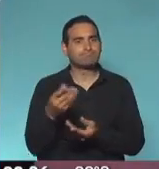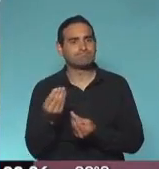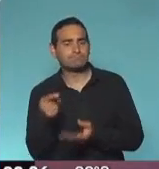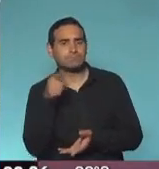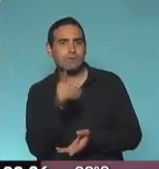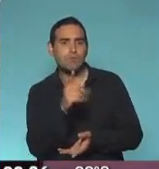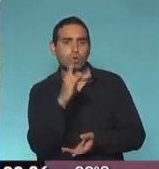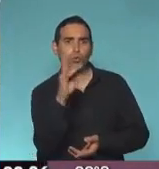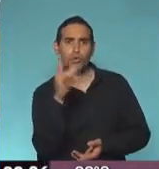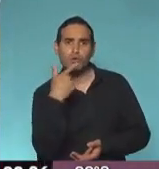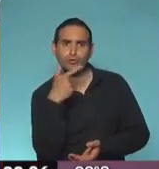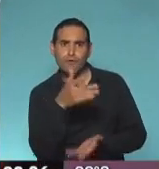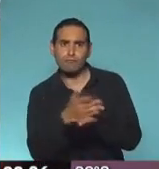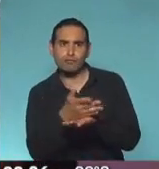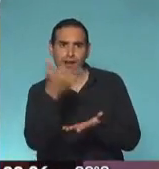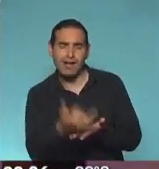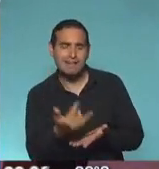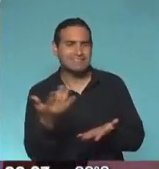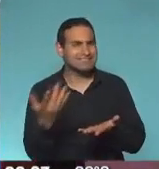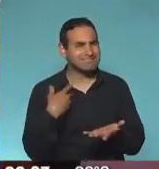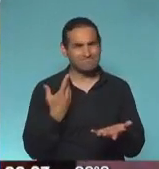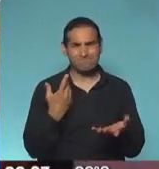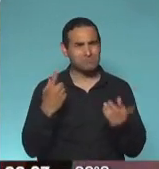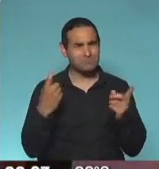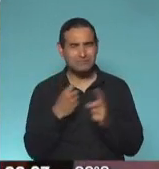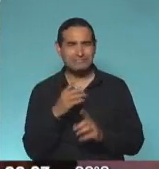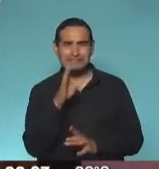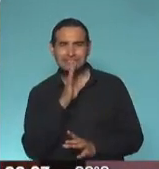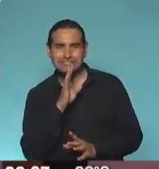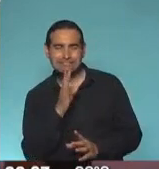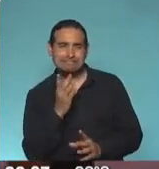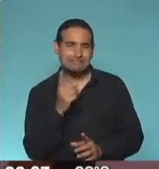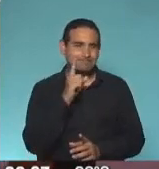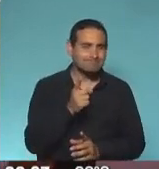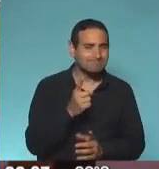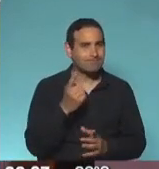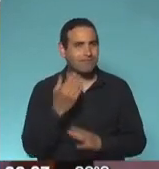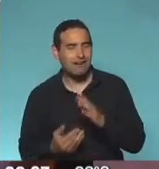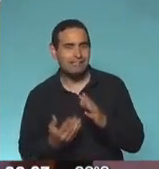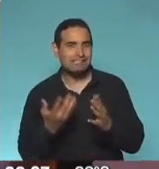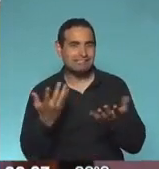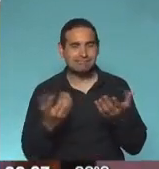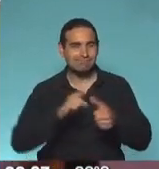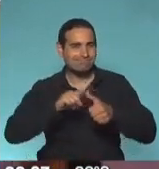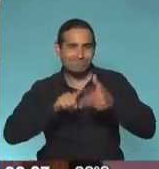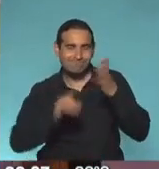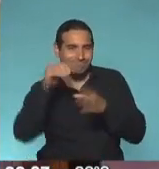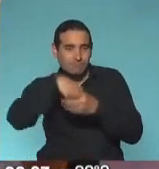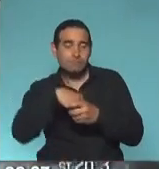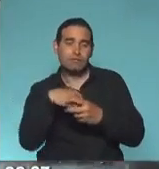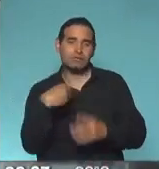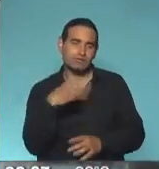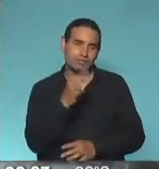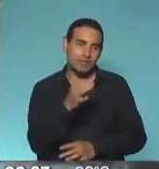propios kurdos que están en sus fronteras. Yo creo que es un juego de paciencia, riesgo y error. Es decir, me hace acordar, yo sé que